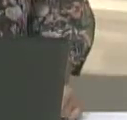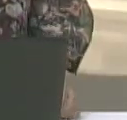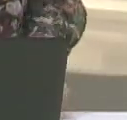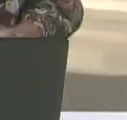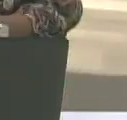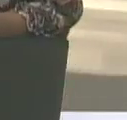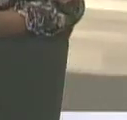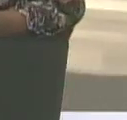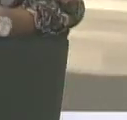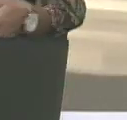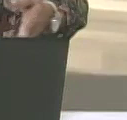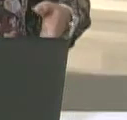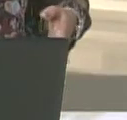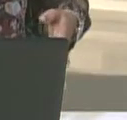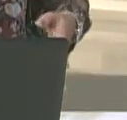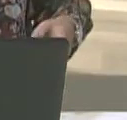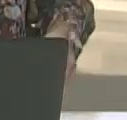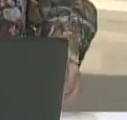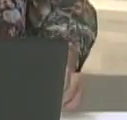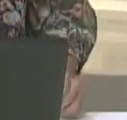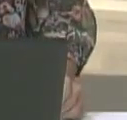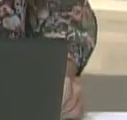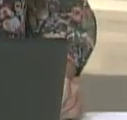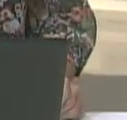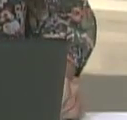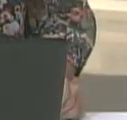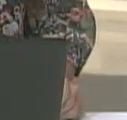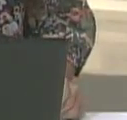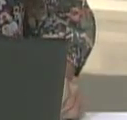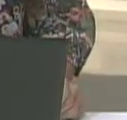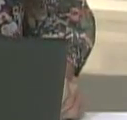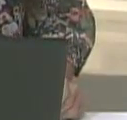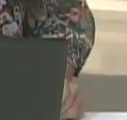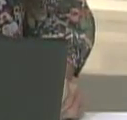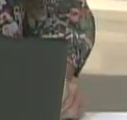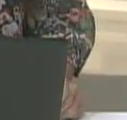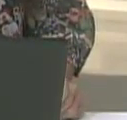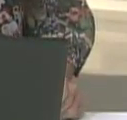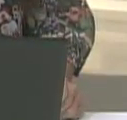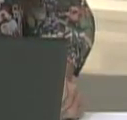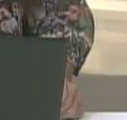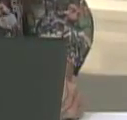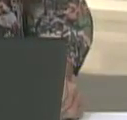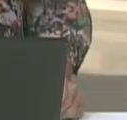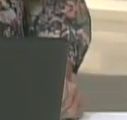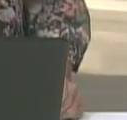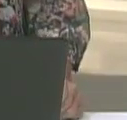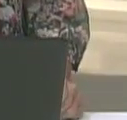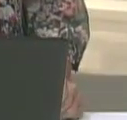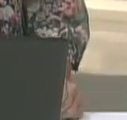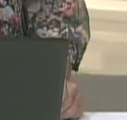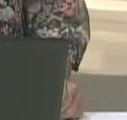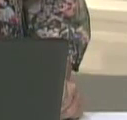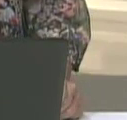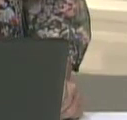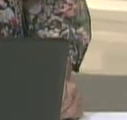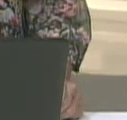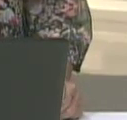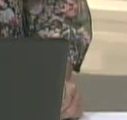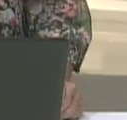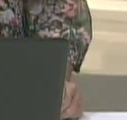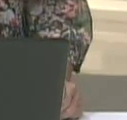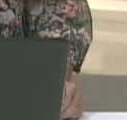Gracias a nuestra compañera María Jiménez. Veíamos al presidente de la República Bolivariana de Venezuela, Nicolás Maduro, desde el estado Anzoátegui